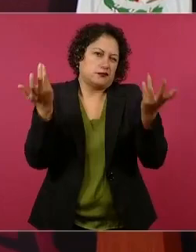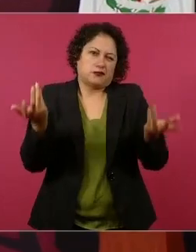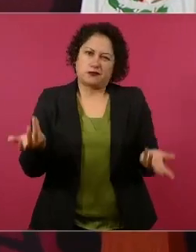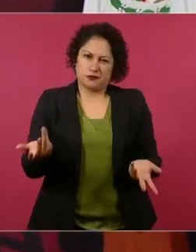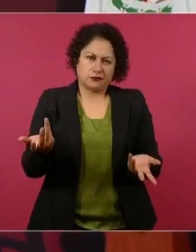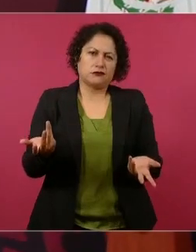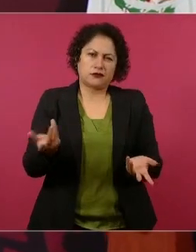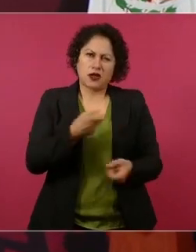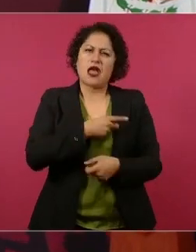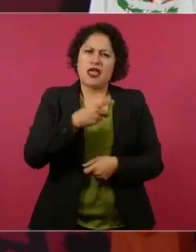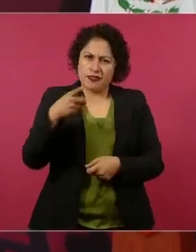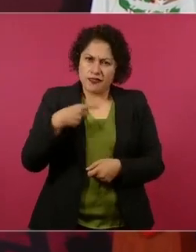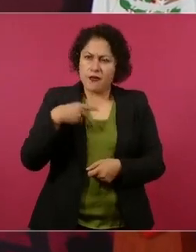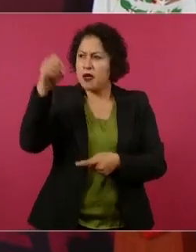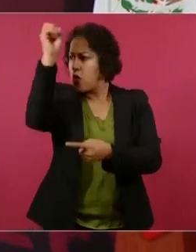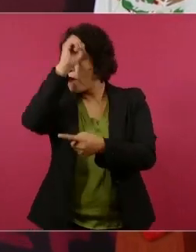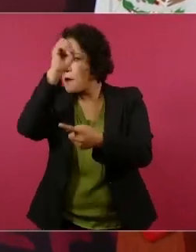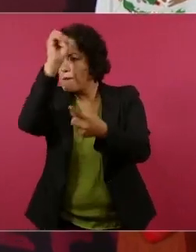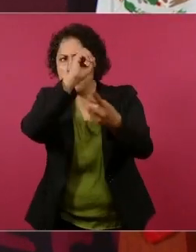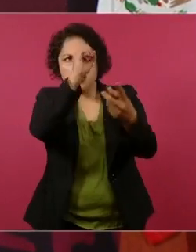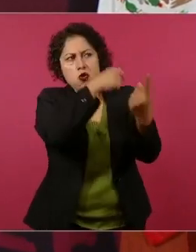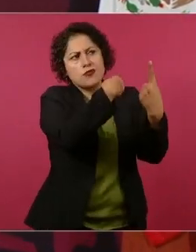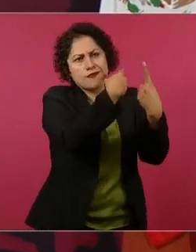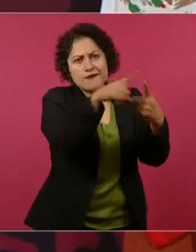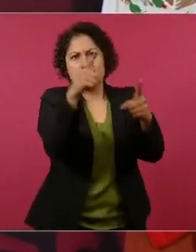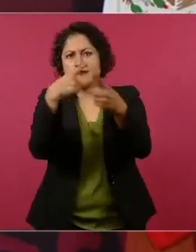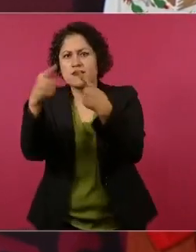Tenemos que debatir y tenemos que